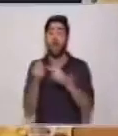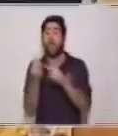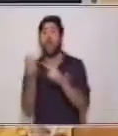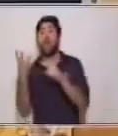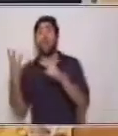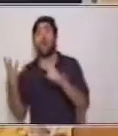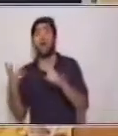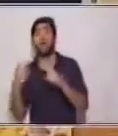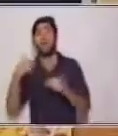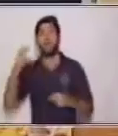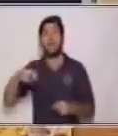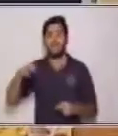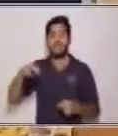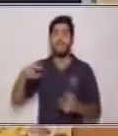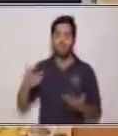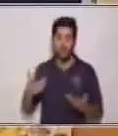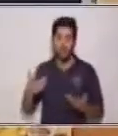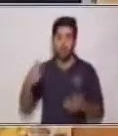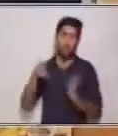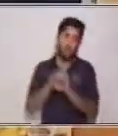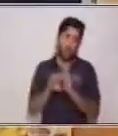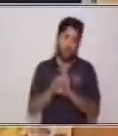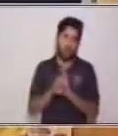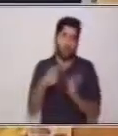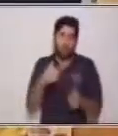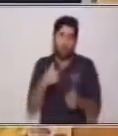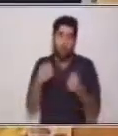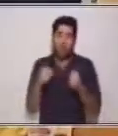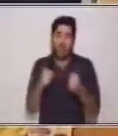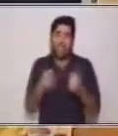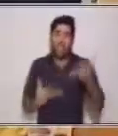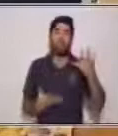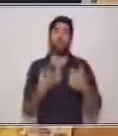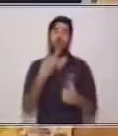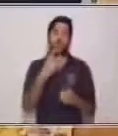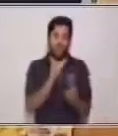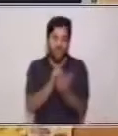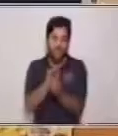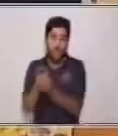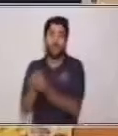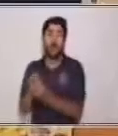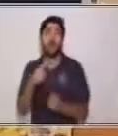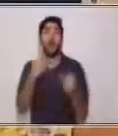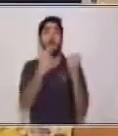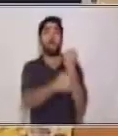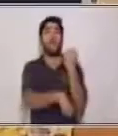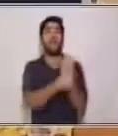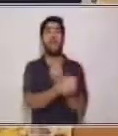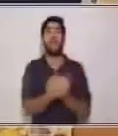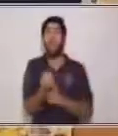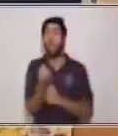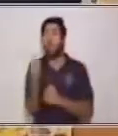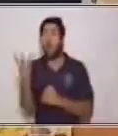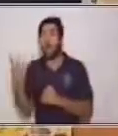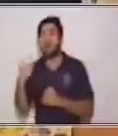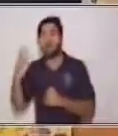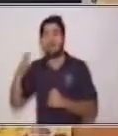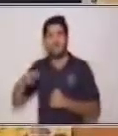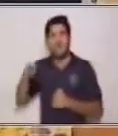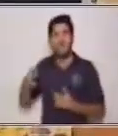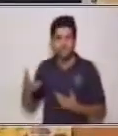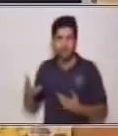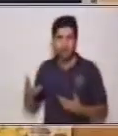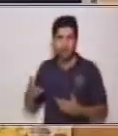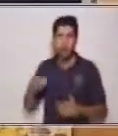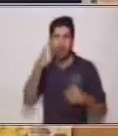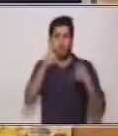para, según las porciones que necesitamos. Eso es muy importante. ¿Qué cantidad de cada ingrediente se va a